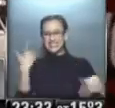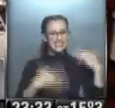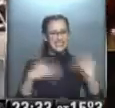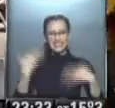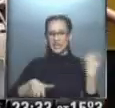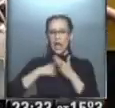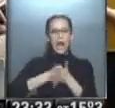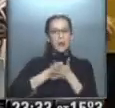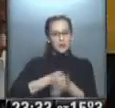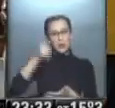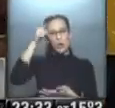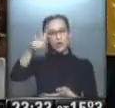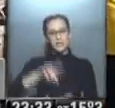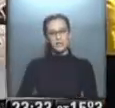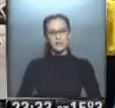represión de la policía.